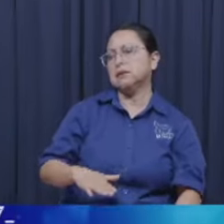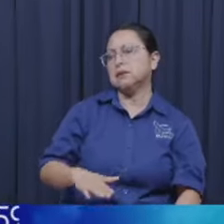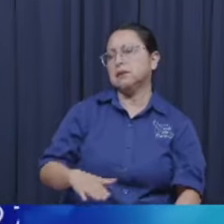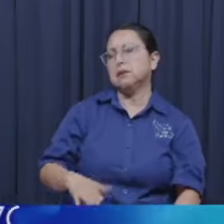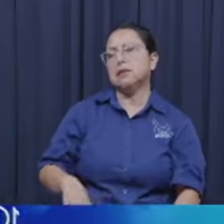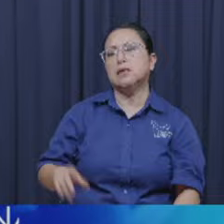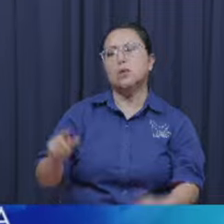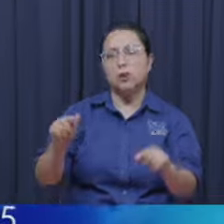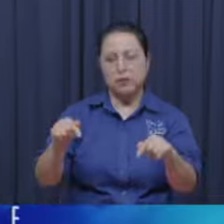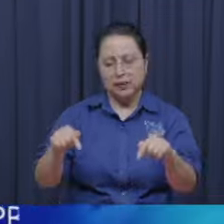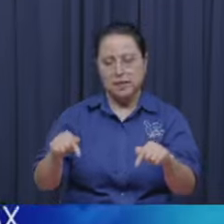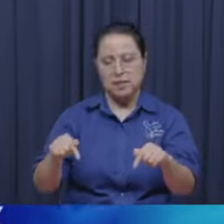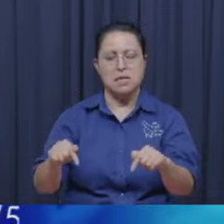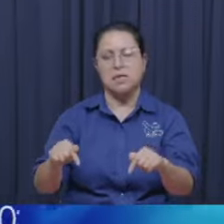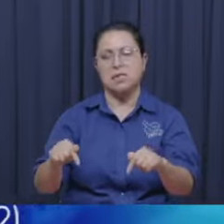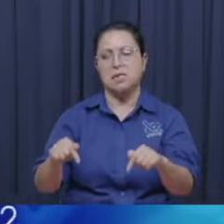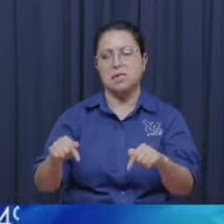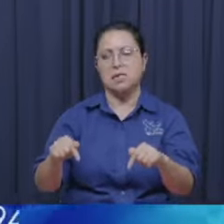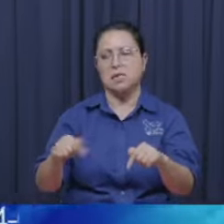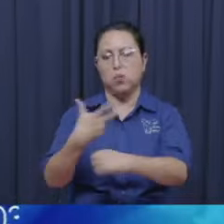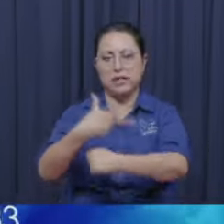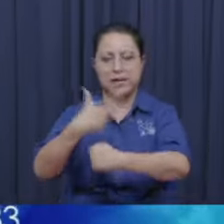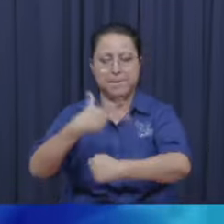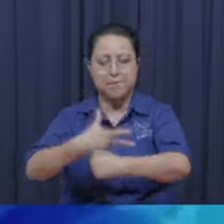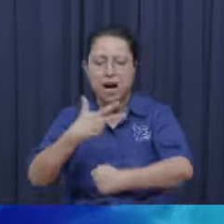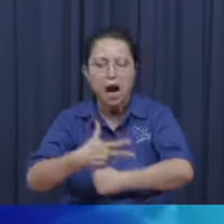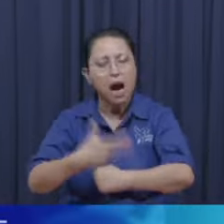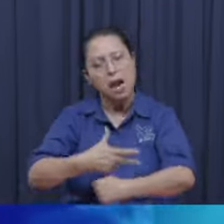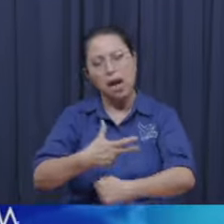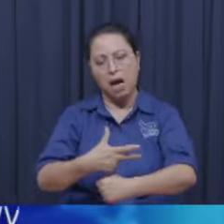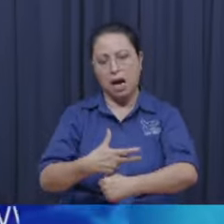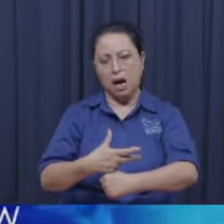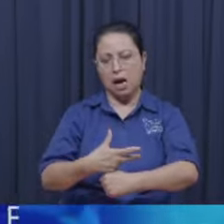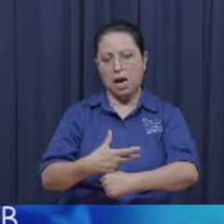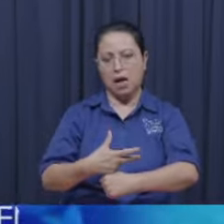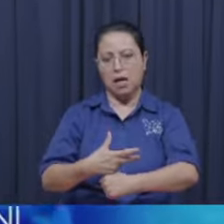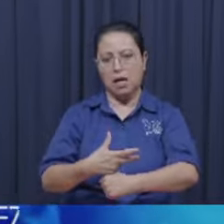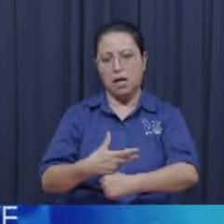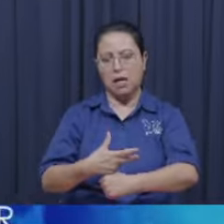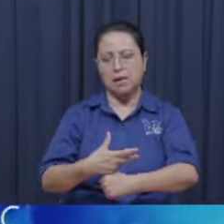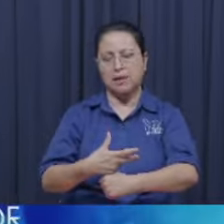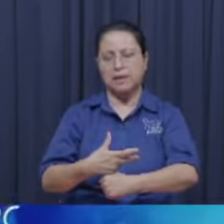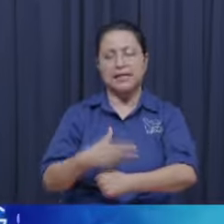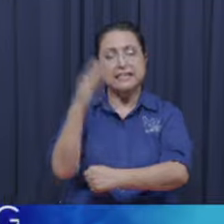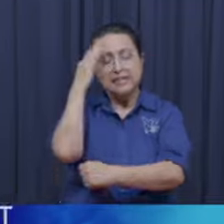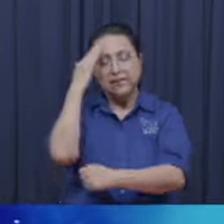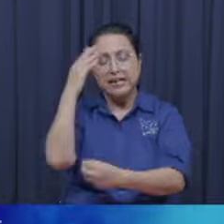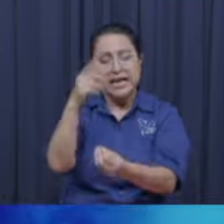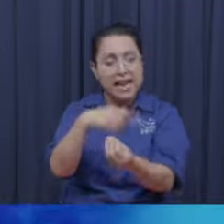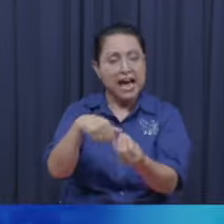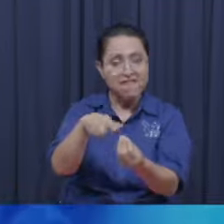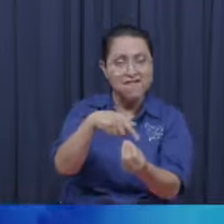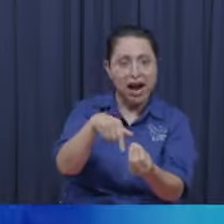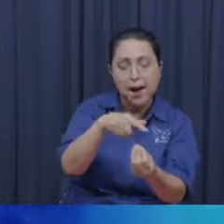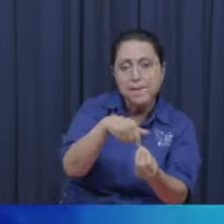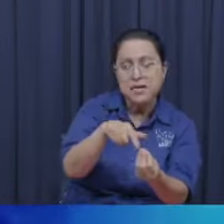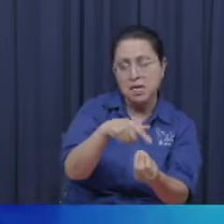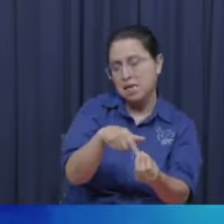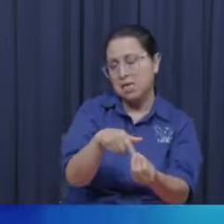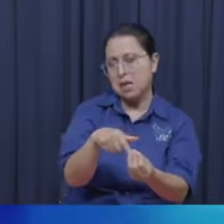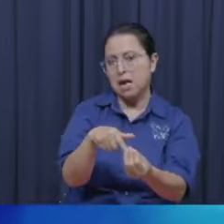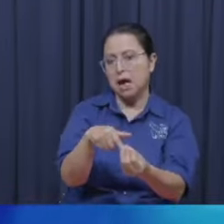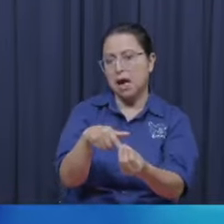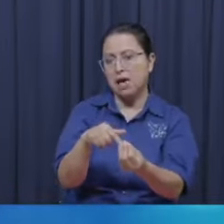que sus hijos se enfriaron y ellos también, escriben: hermano, no hay un lugar aquí, por favor, no es como allá, aquí